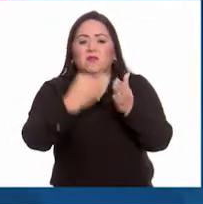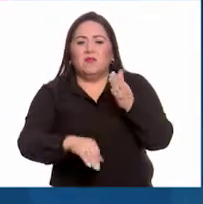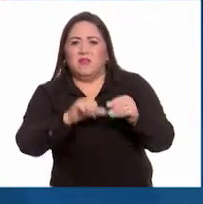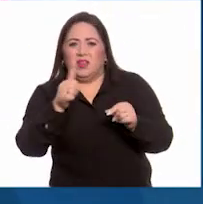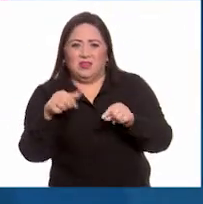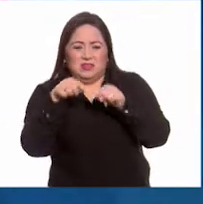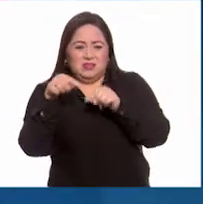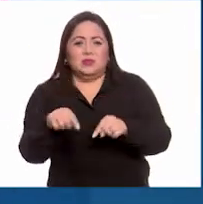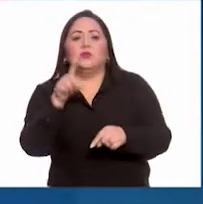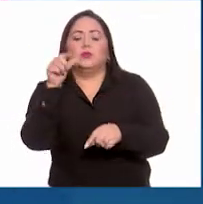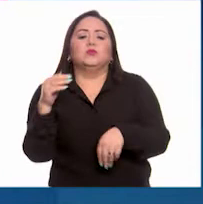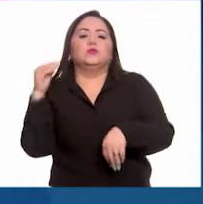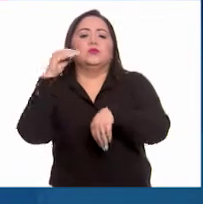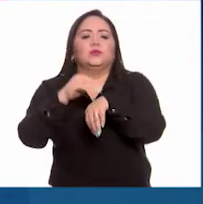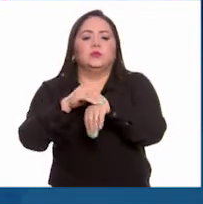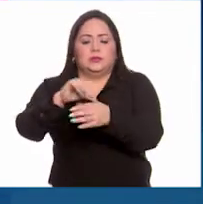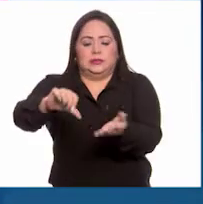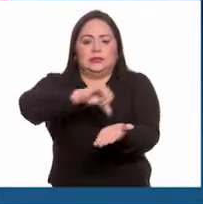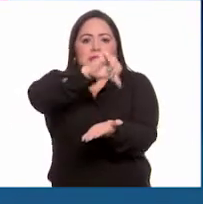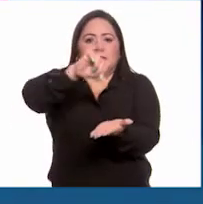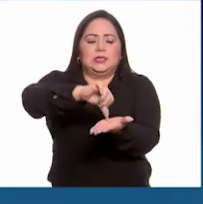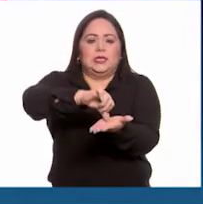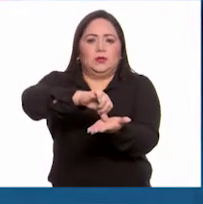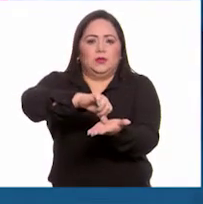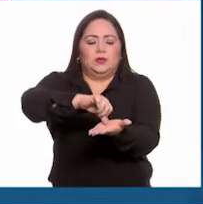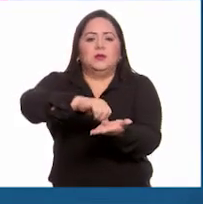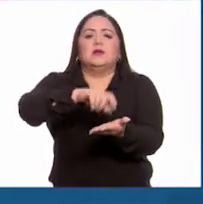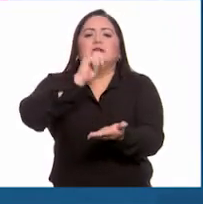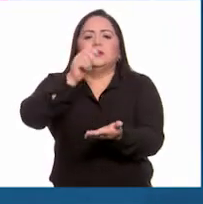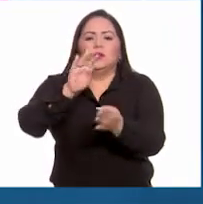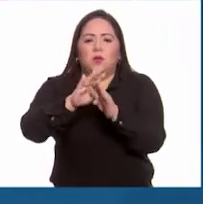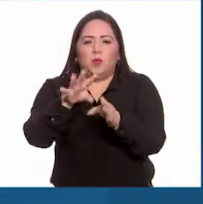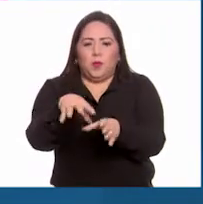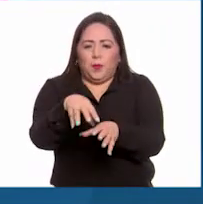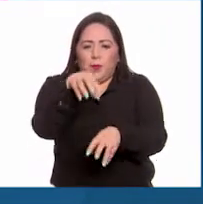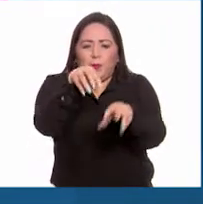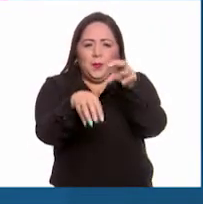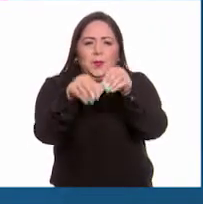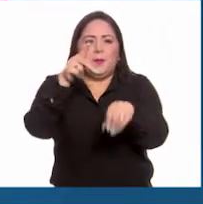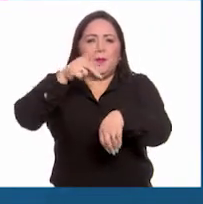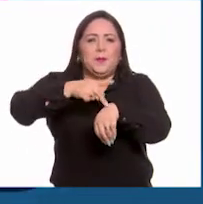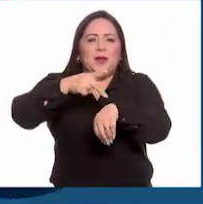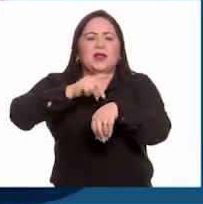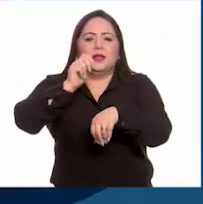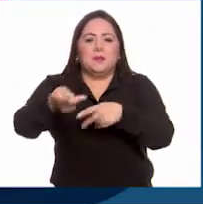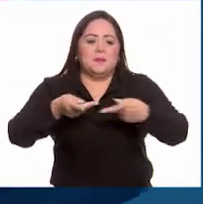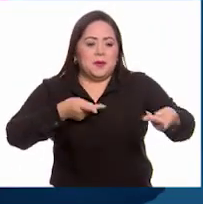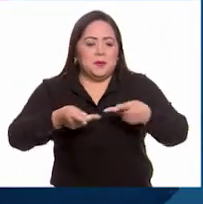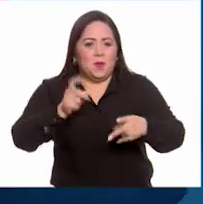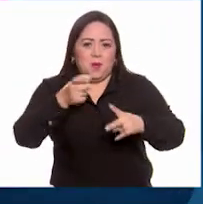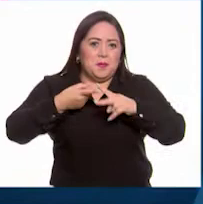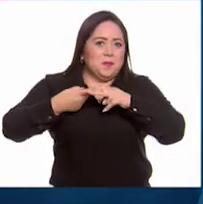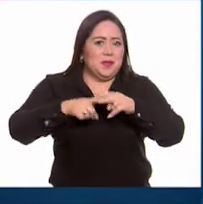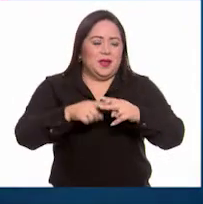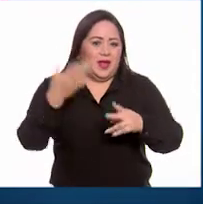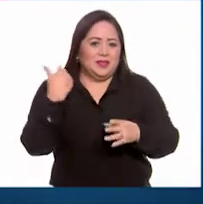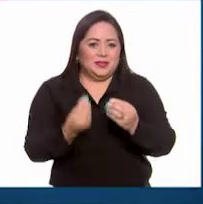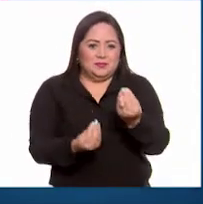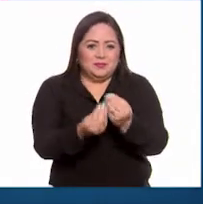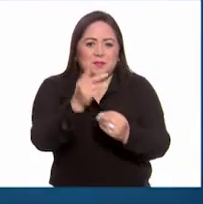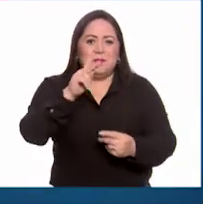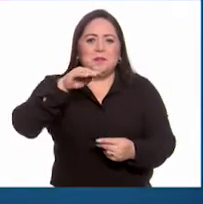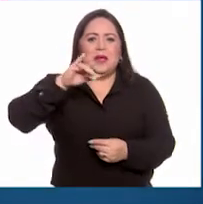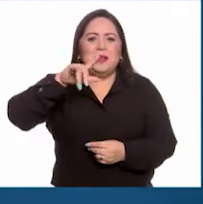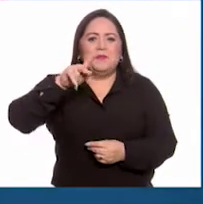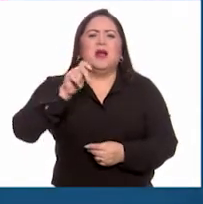jícara lo pone en el centro de la mojonera, en el cerrito de piedras que se preparó al iniciar la brecha de la milpa, la